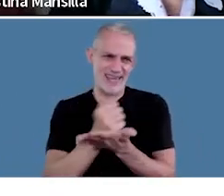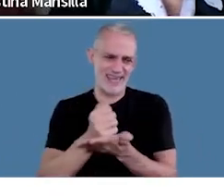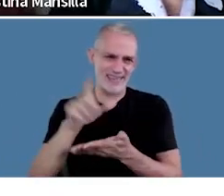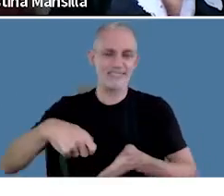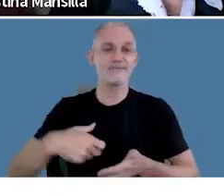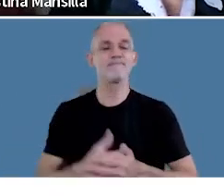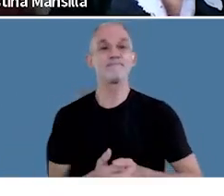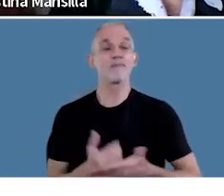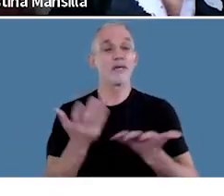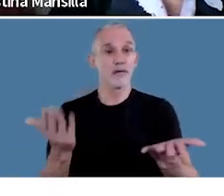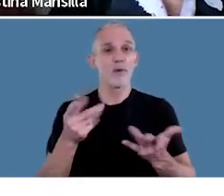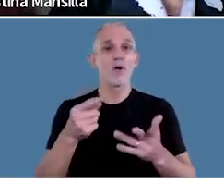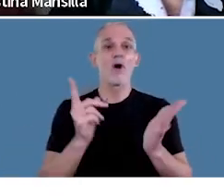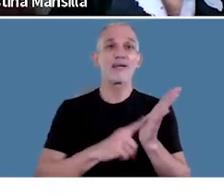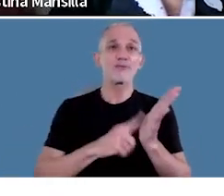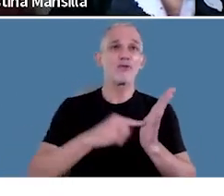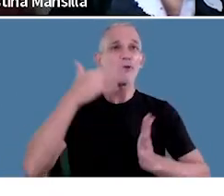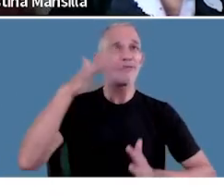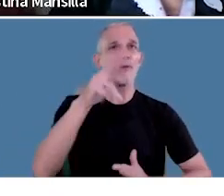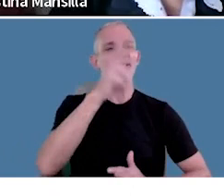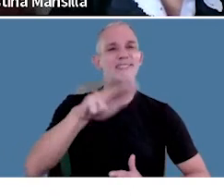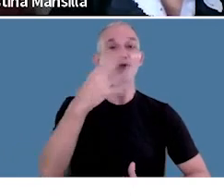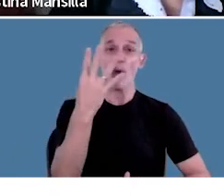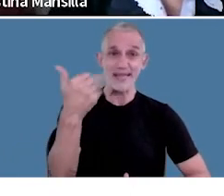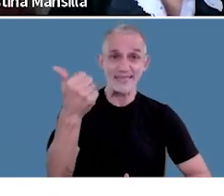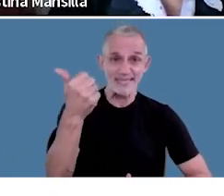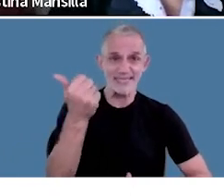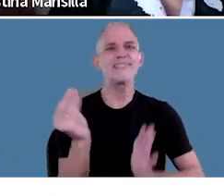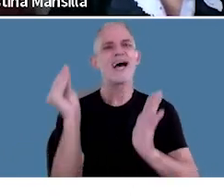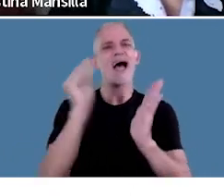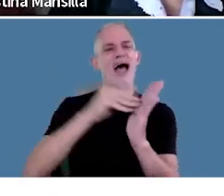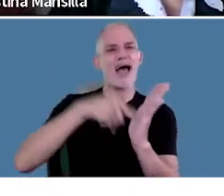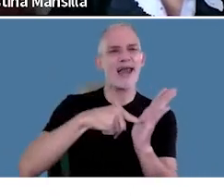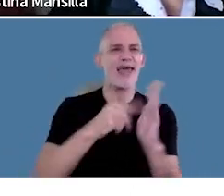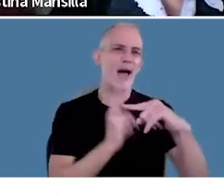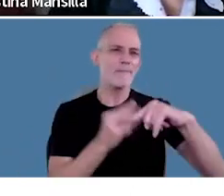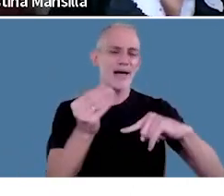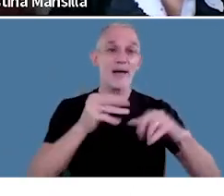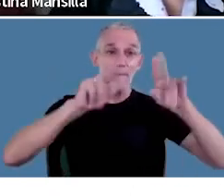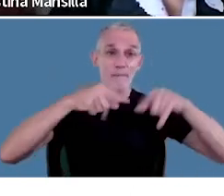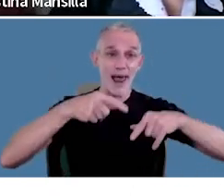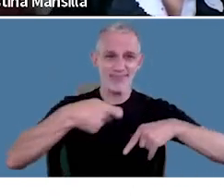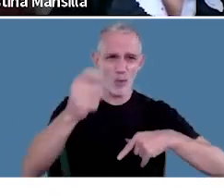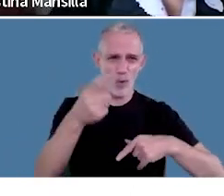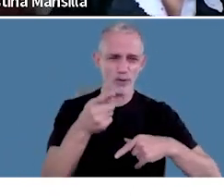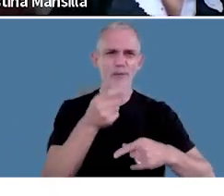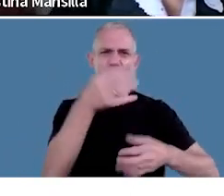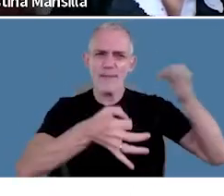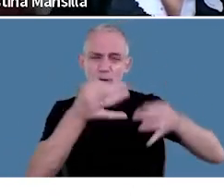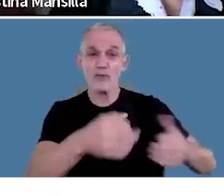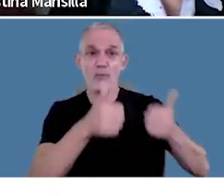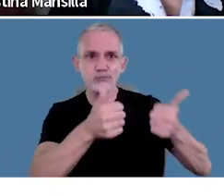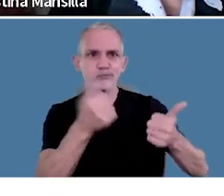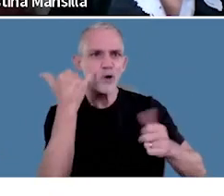Por lo tanto, la resolución 5346 nos agrega que este plan, si la evaluación sale